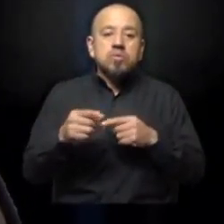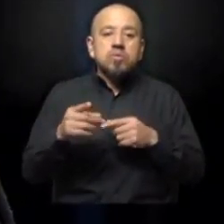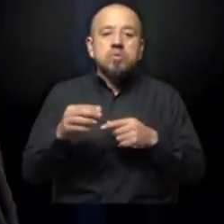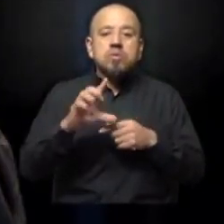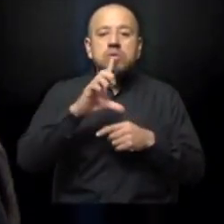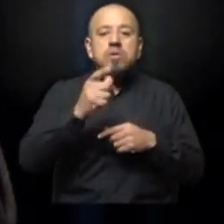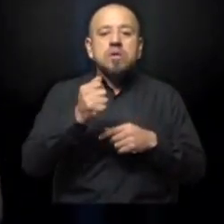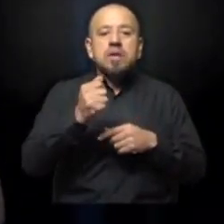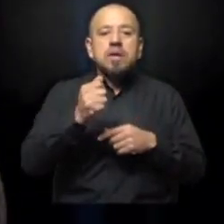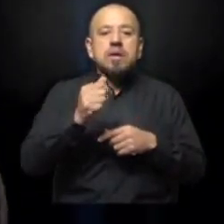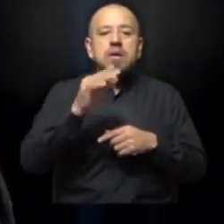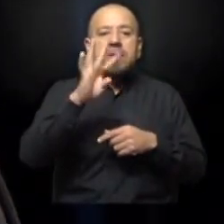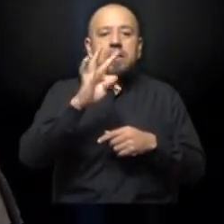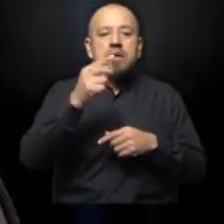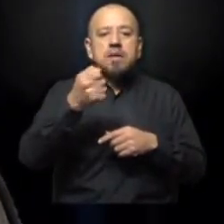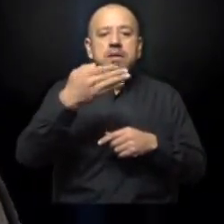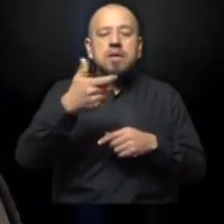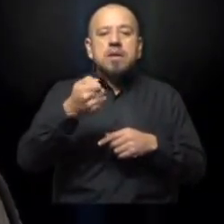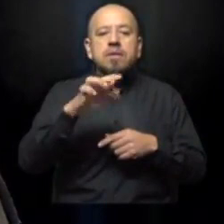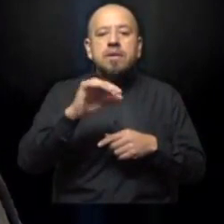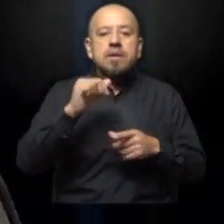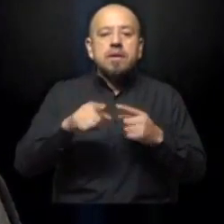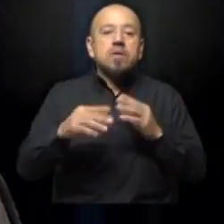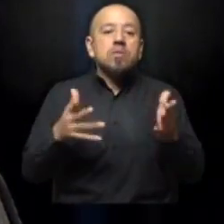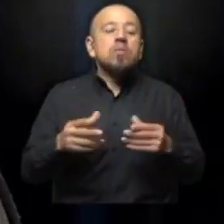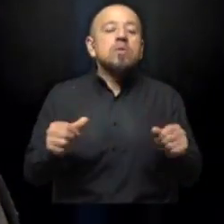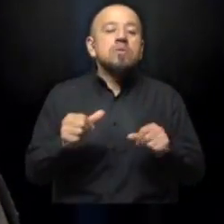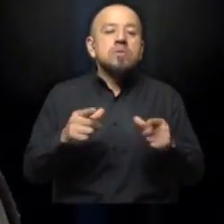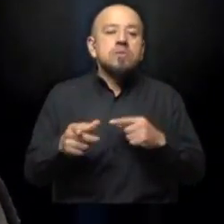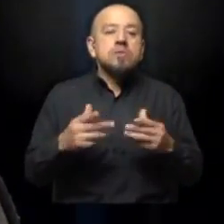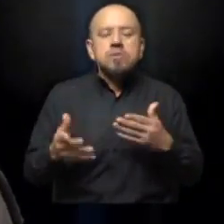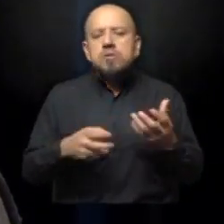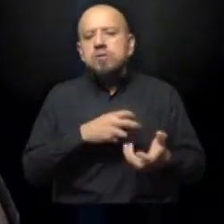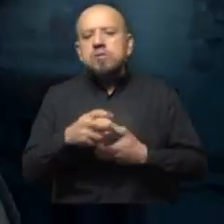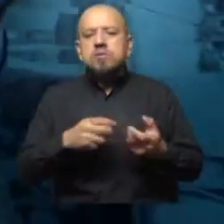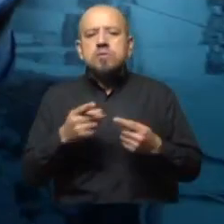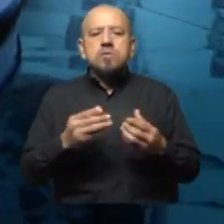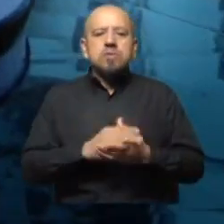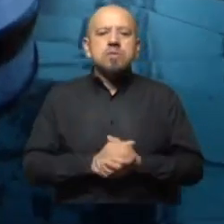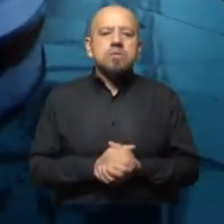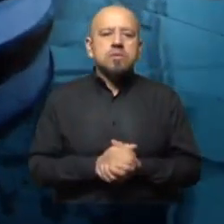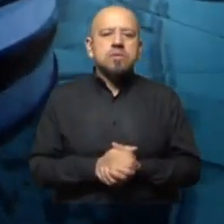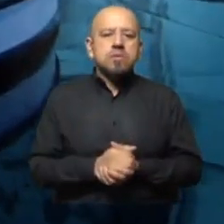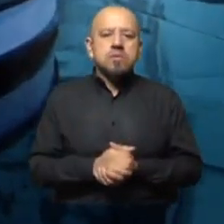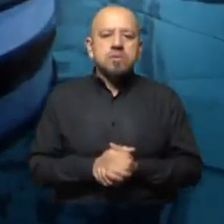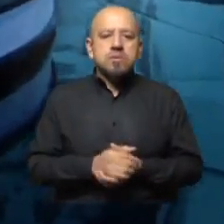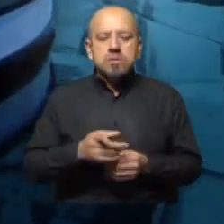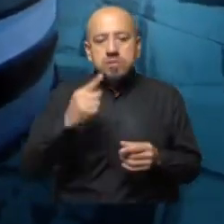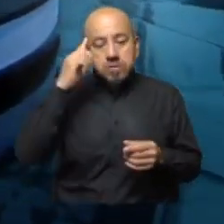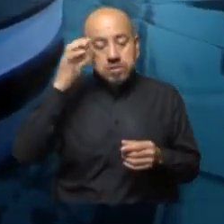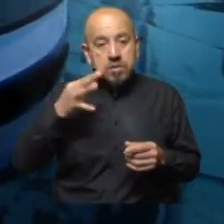como y cómo se vive ese proceso es complejo bueno en realidad